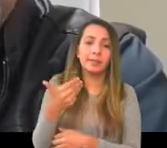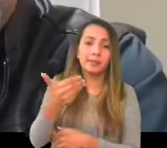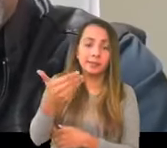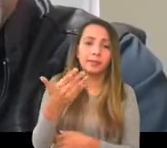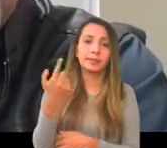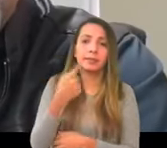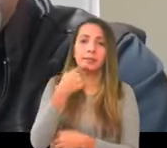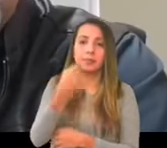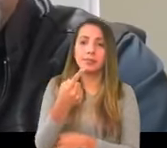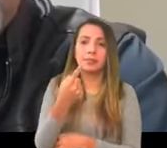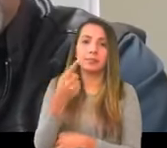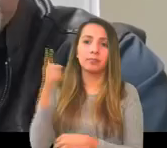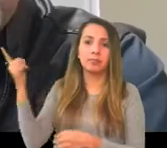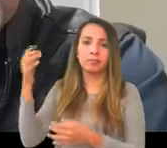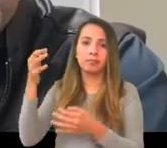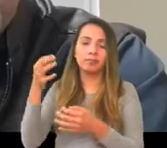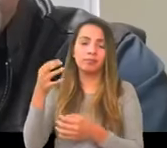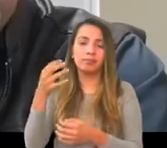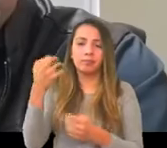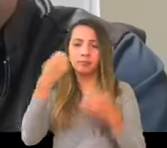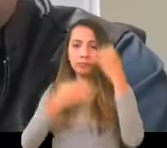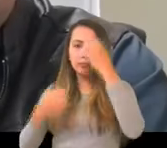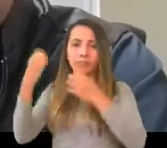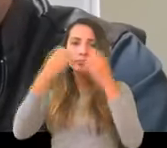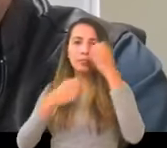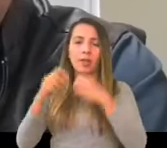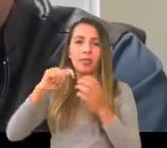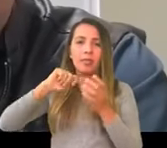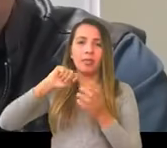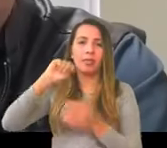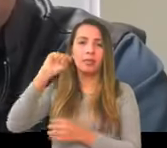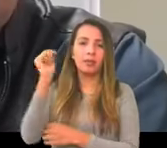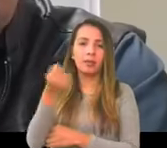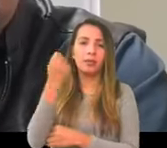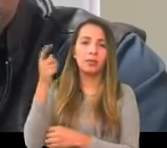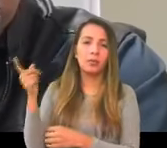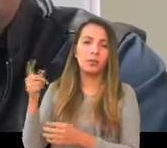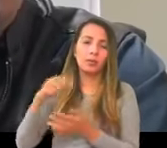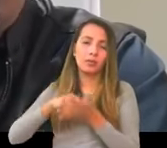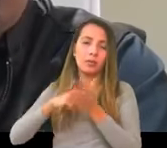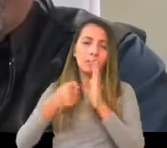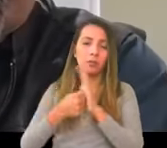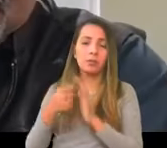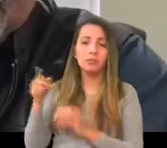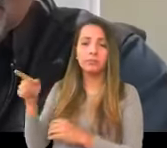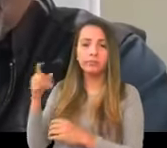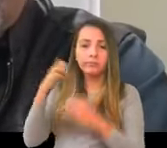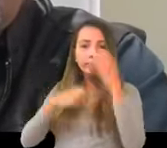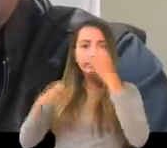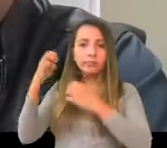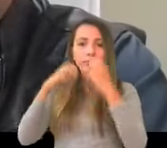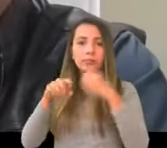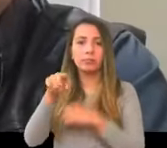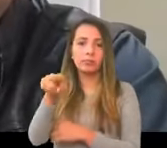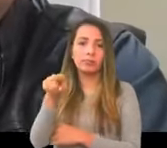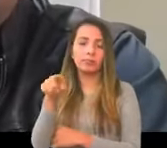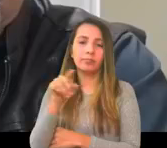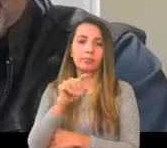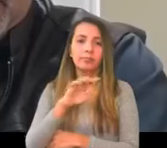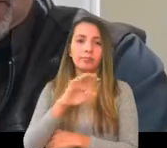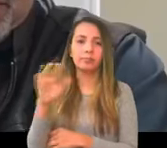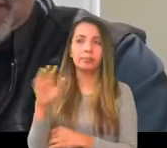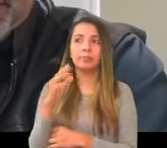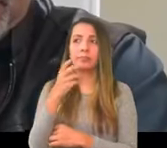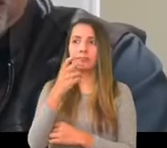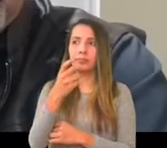que elaborarse por parte del personal de la SEA. Entonces yo, esa es una situación que tendrían ellos que